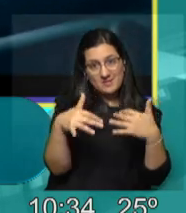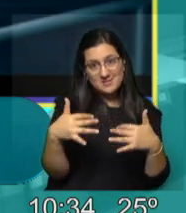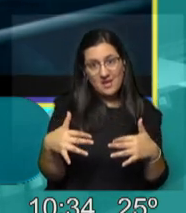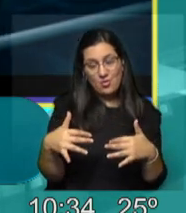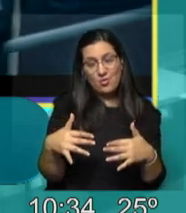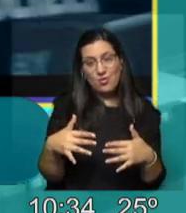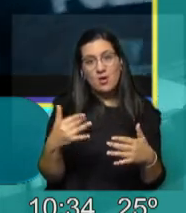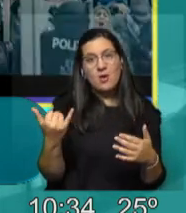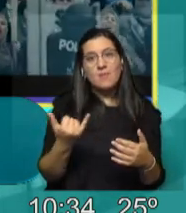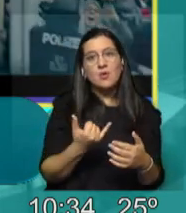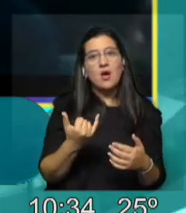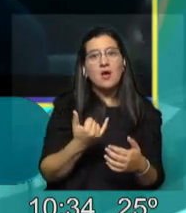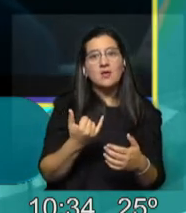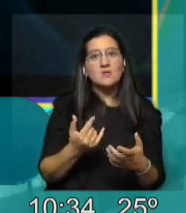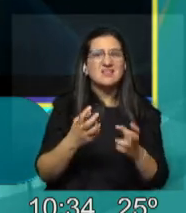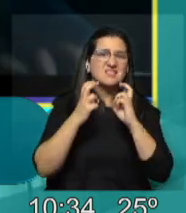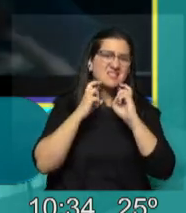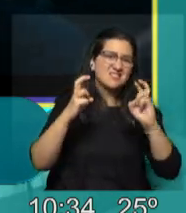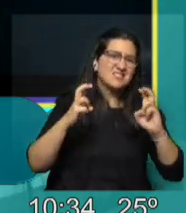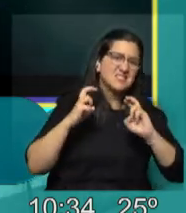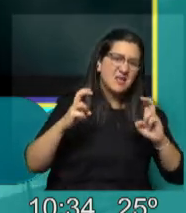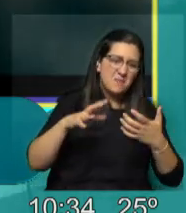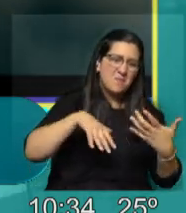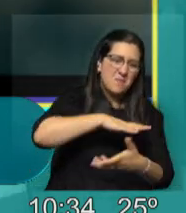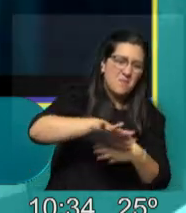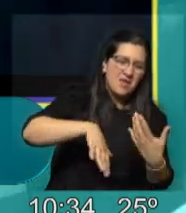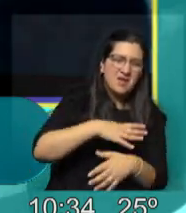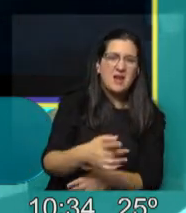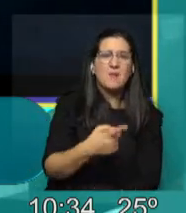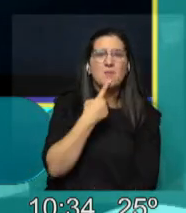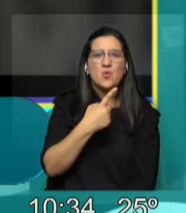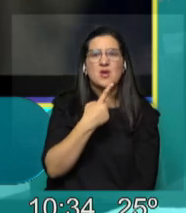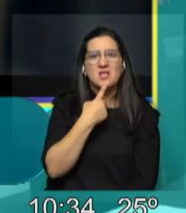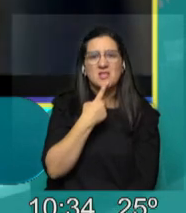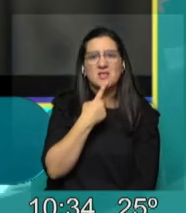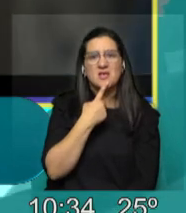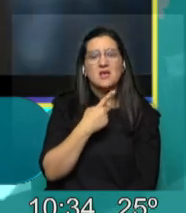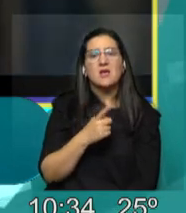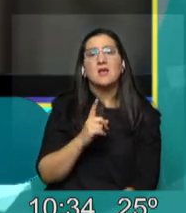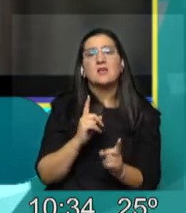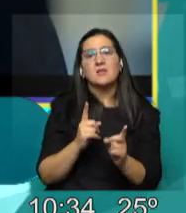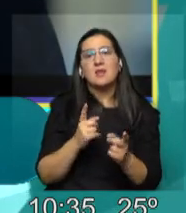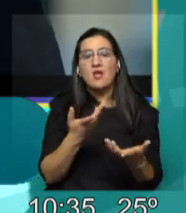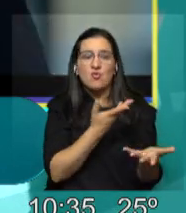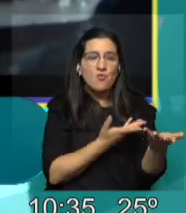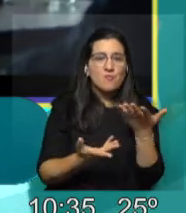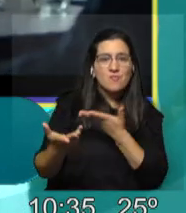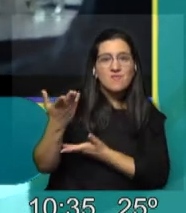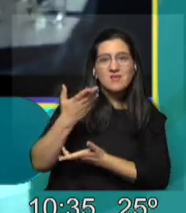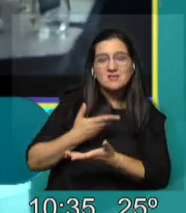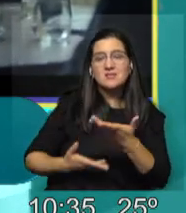Se vuelve una serie tensa que mezcla la política, naturalmente la geopolítica, el tema de la convivencia de